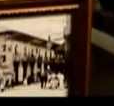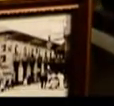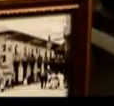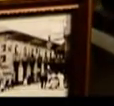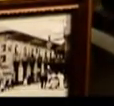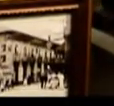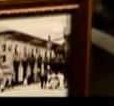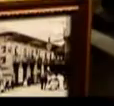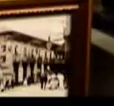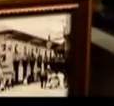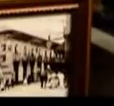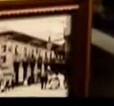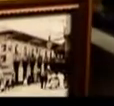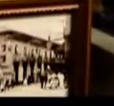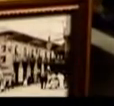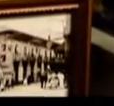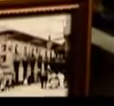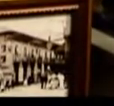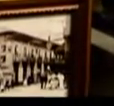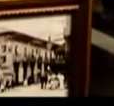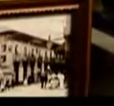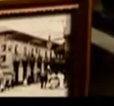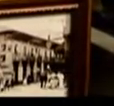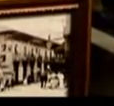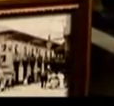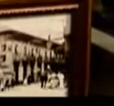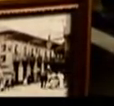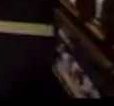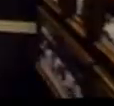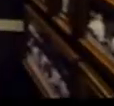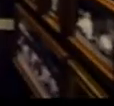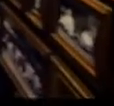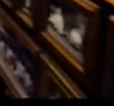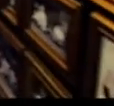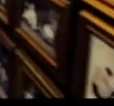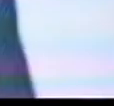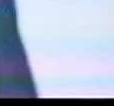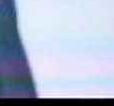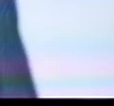acto de circo como podemos ver en la foto para ver a las mujeres jugar fútbol